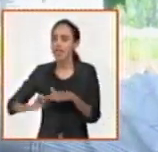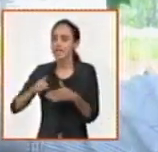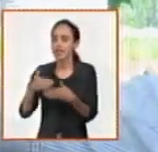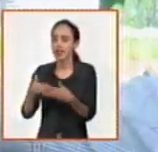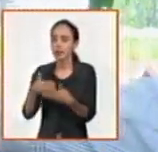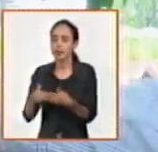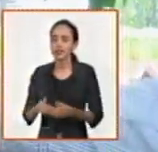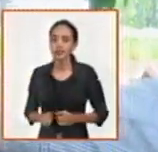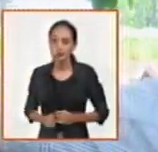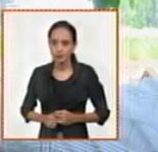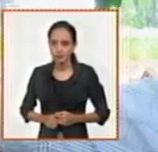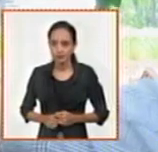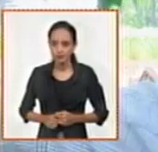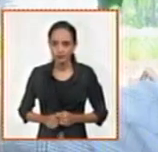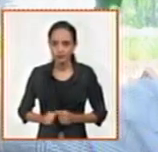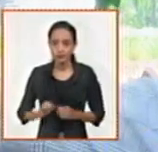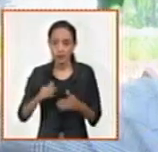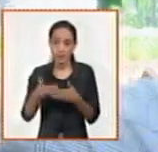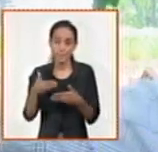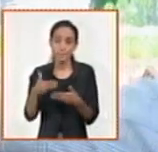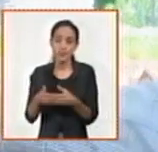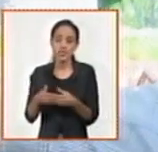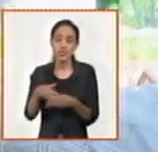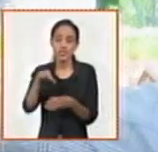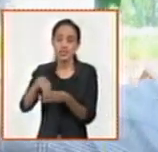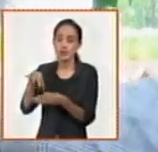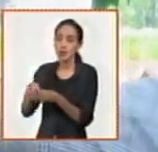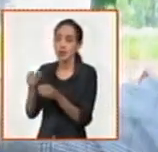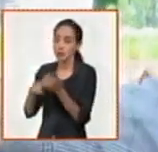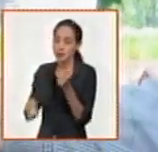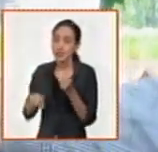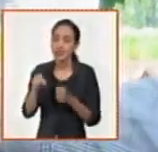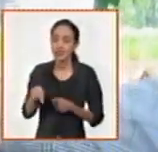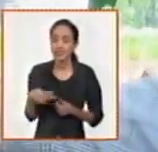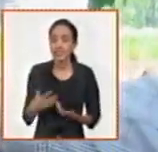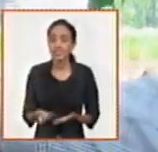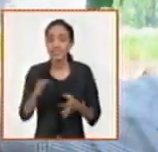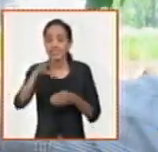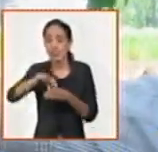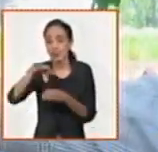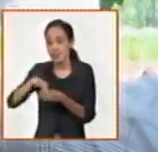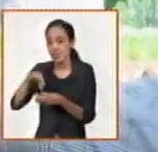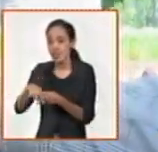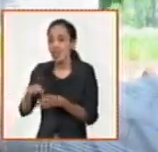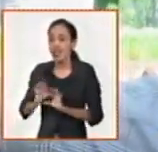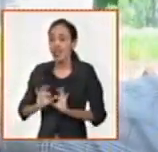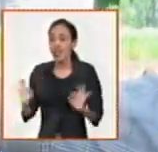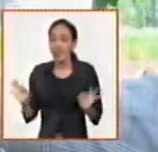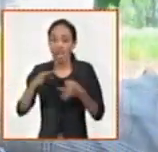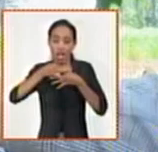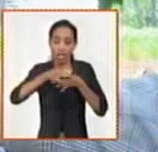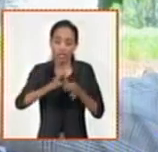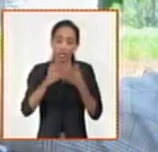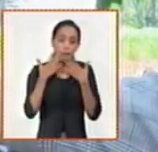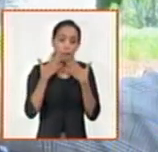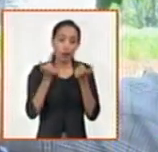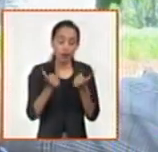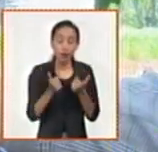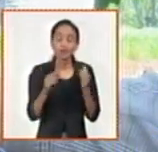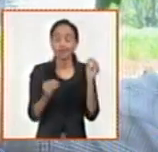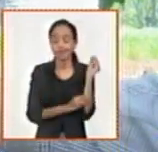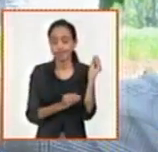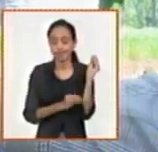empresa, a la empresa de semillas provincial, que son semillas de una calidad genética mayor, que